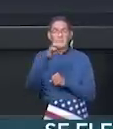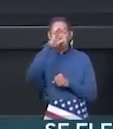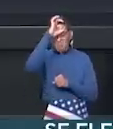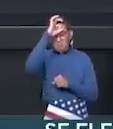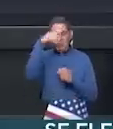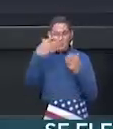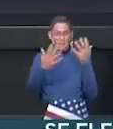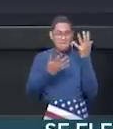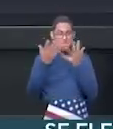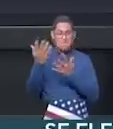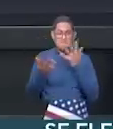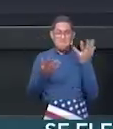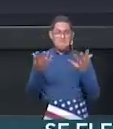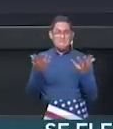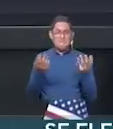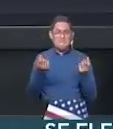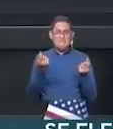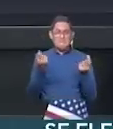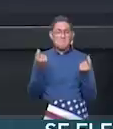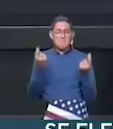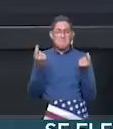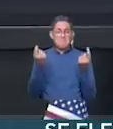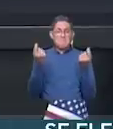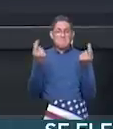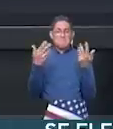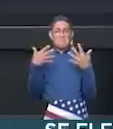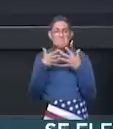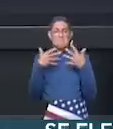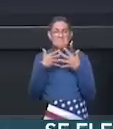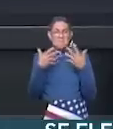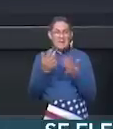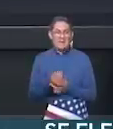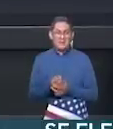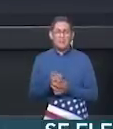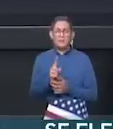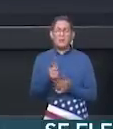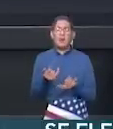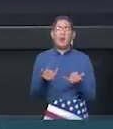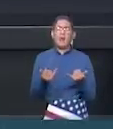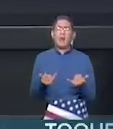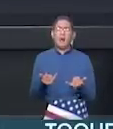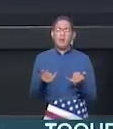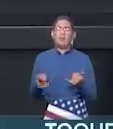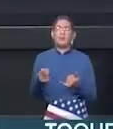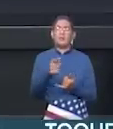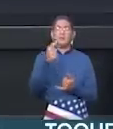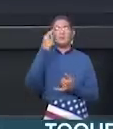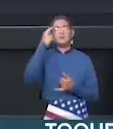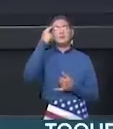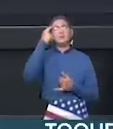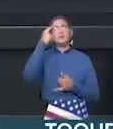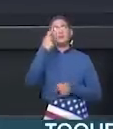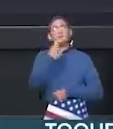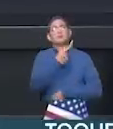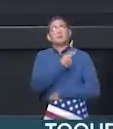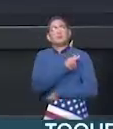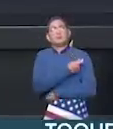de mucha incertidumbre y miedo pero hoy día hacía esperanza gracias